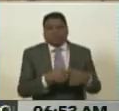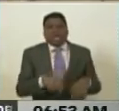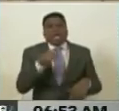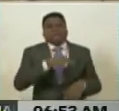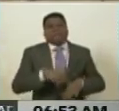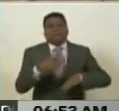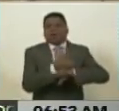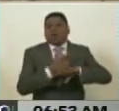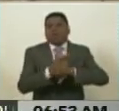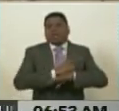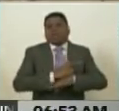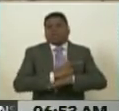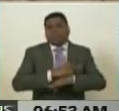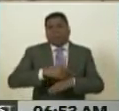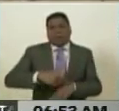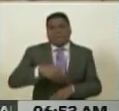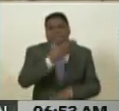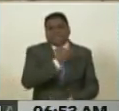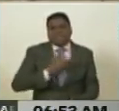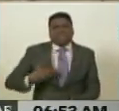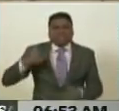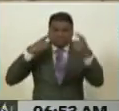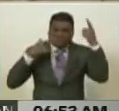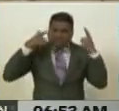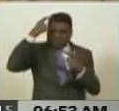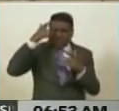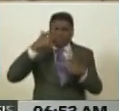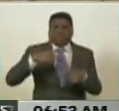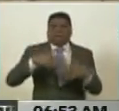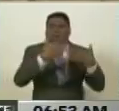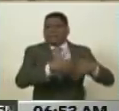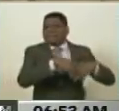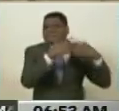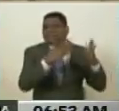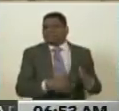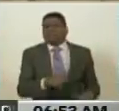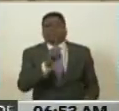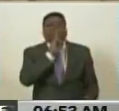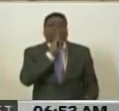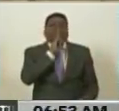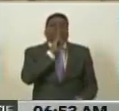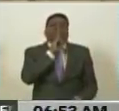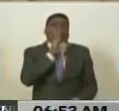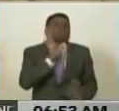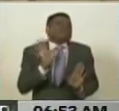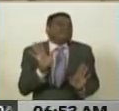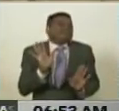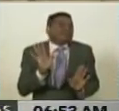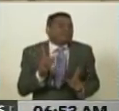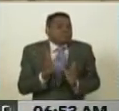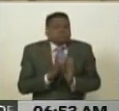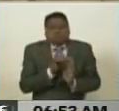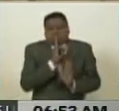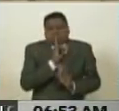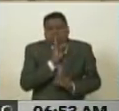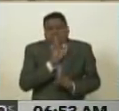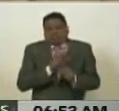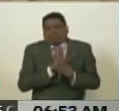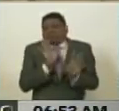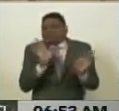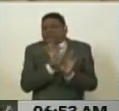presidente chavista que es un obrero además, Nicolás Maduro Moro, entonces Fe Cámara se tendrá que quedar con los crespos hechos porque aquí se seguirá aumentando el salario mínimo